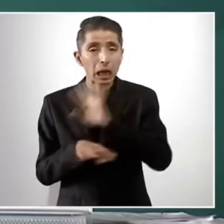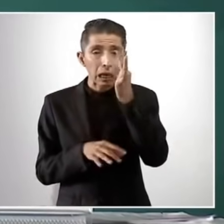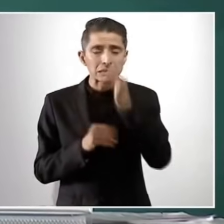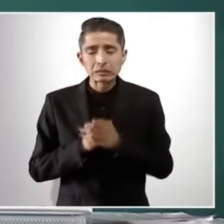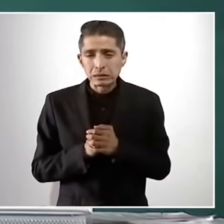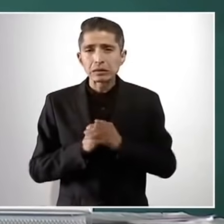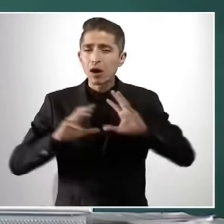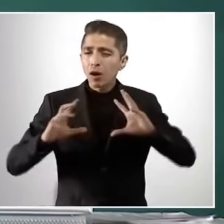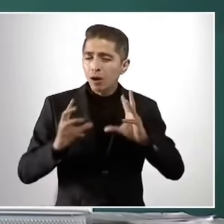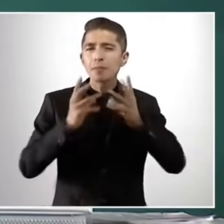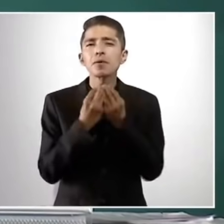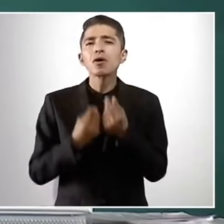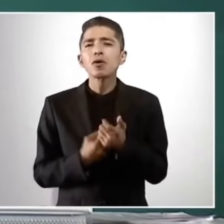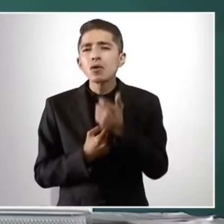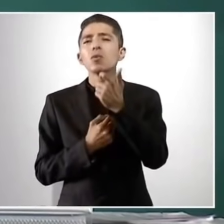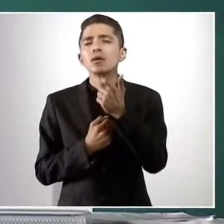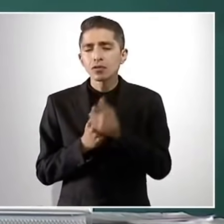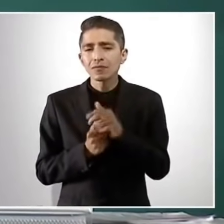suma total de